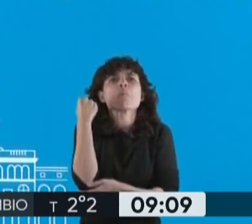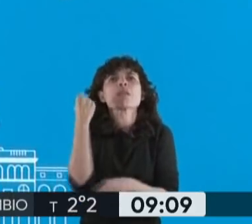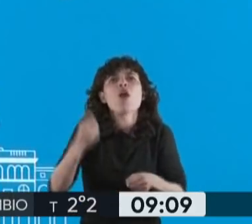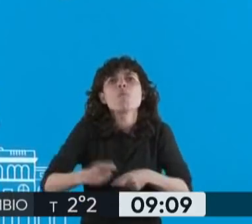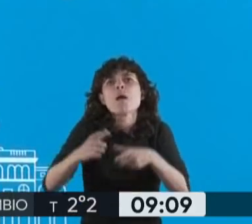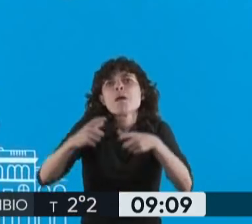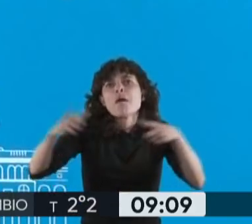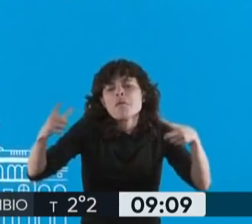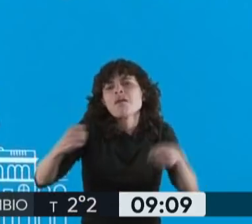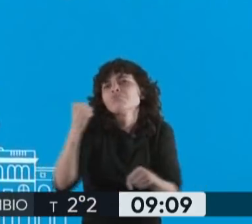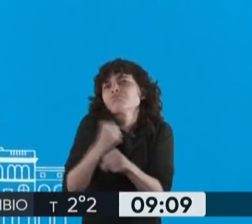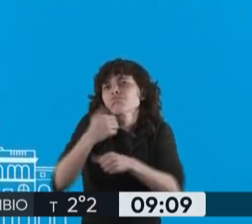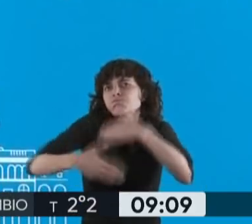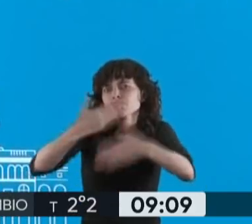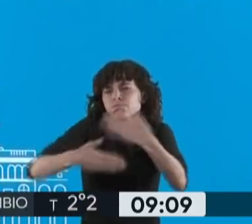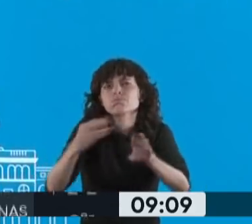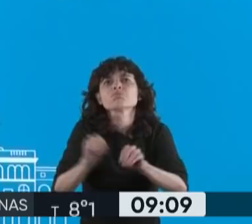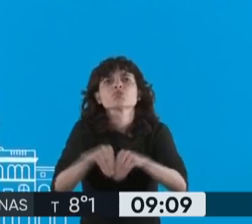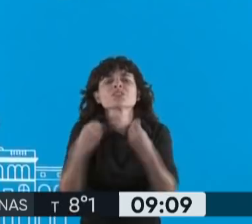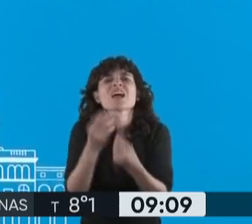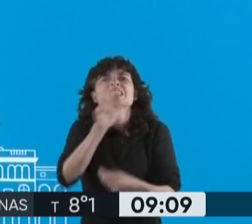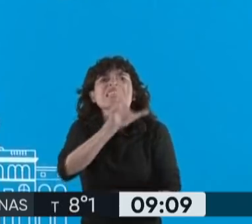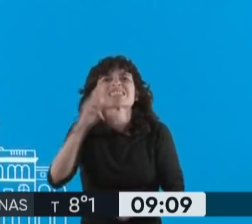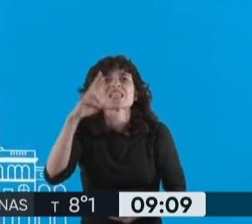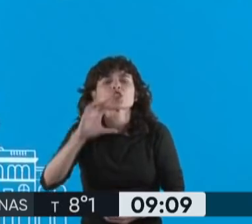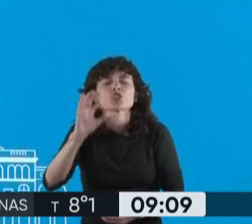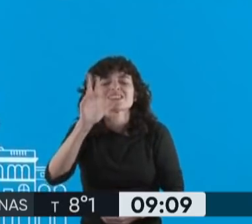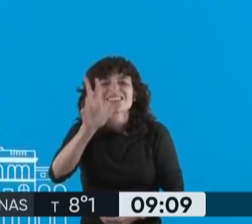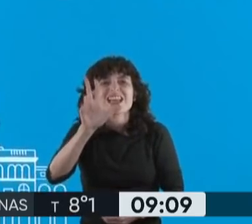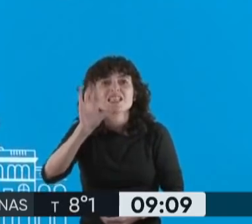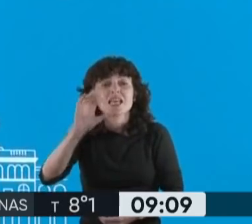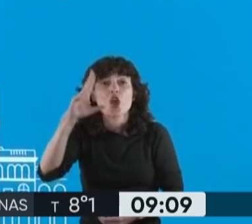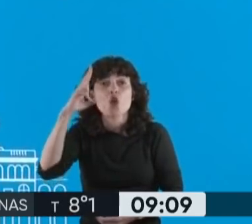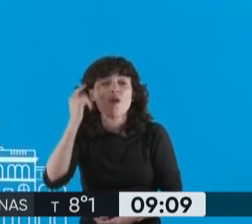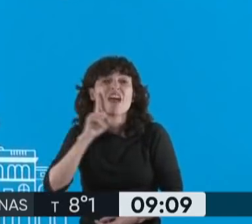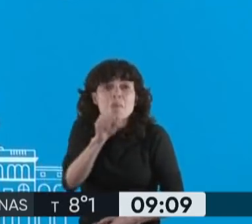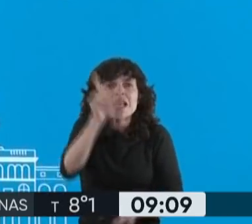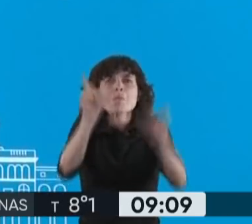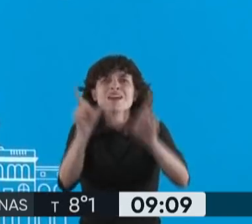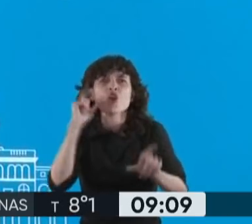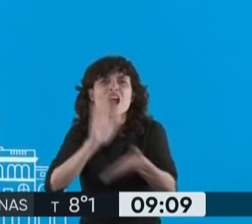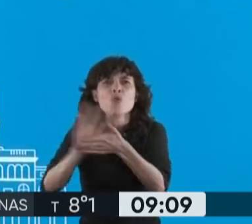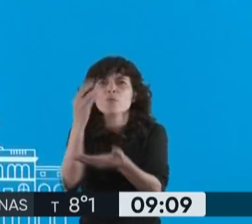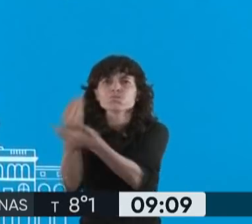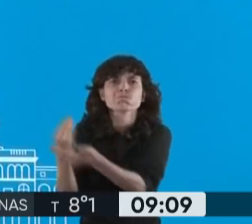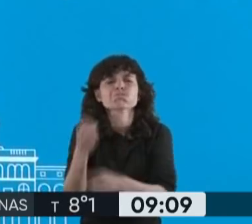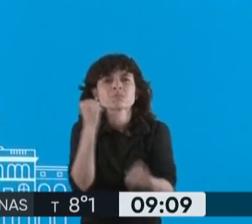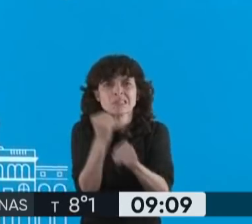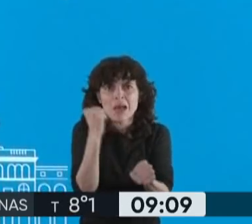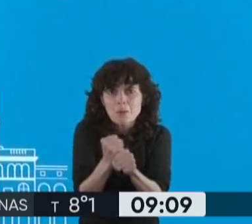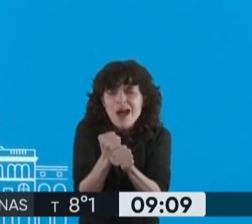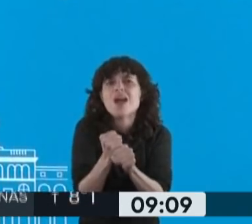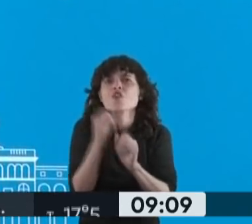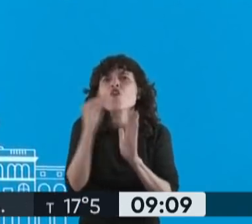en 309.000 trabajadores registrados el empleo en el último trimestre que midió el INDEC y que todas esas cifras son